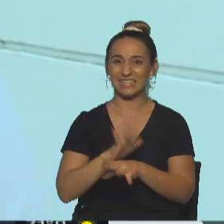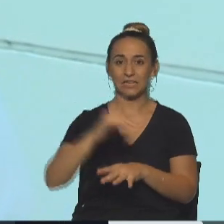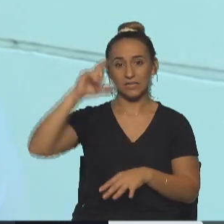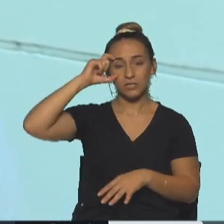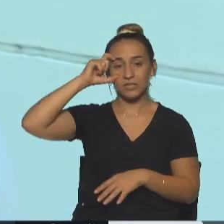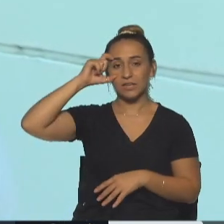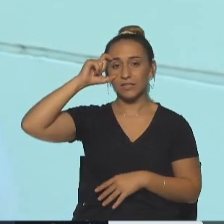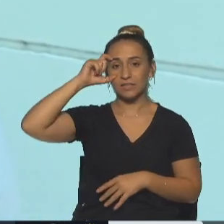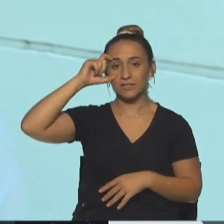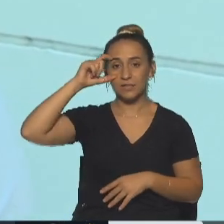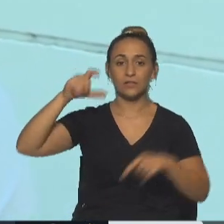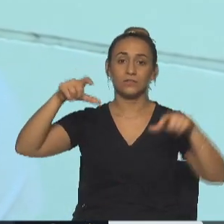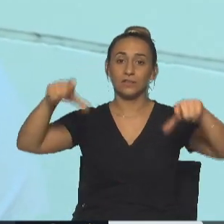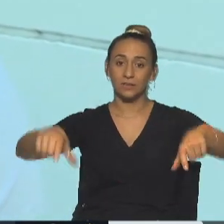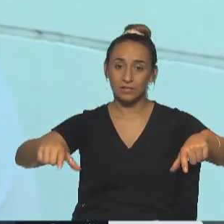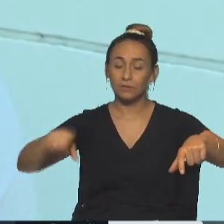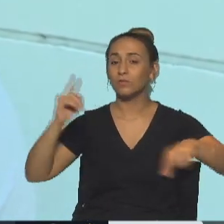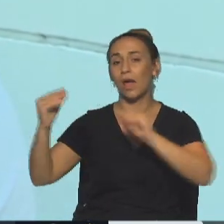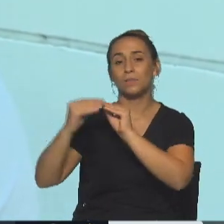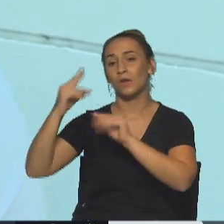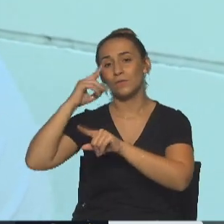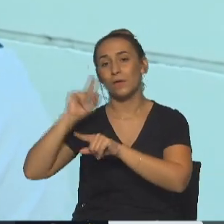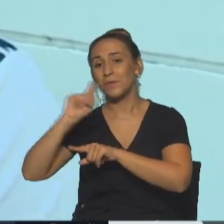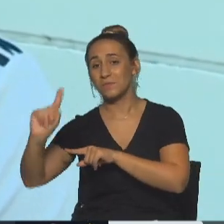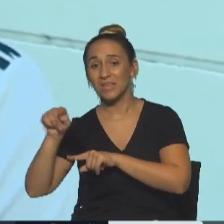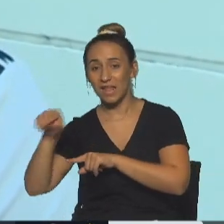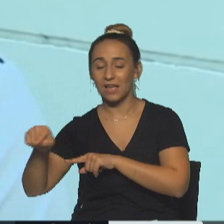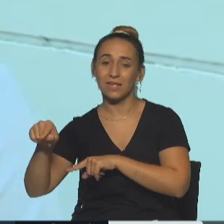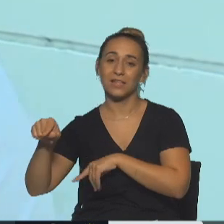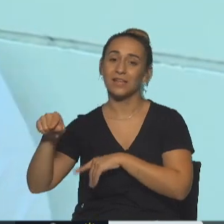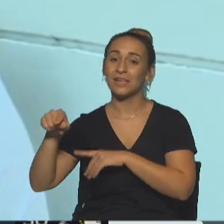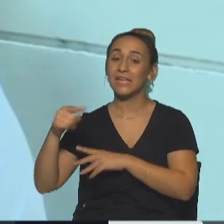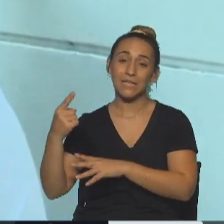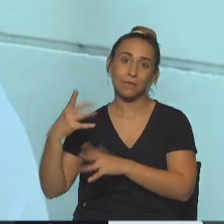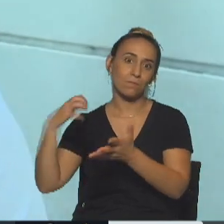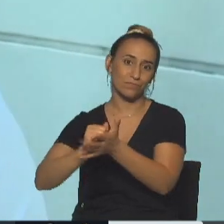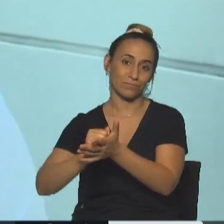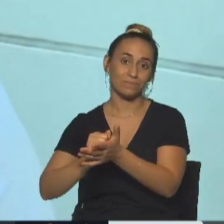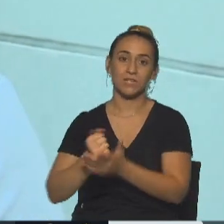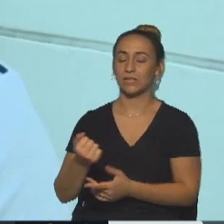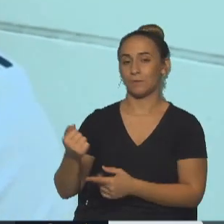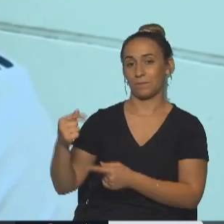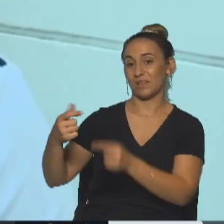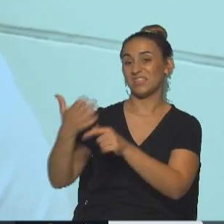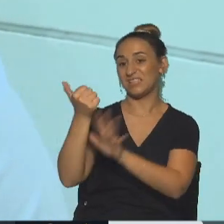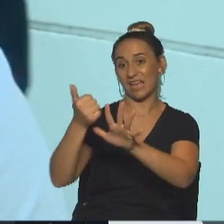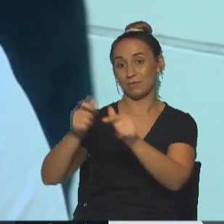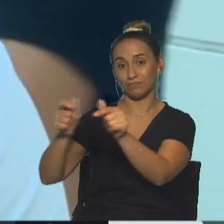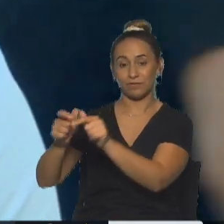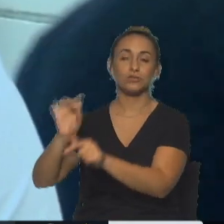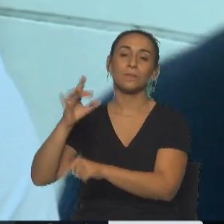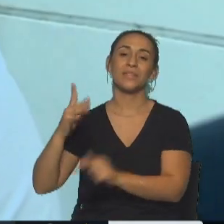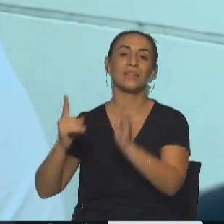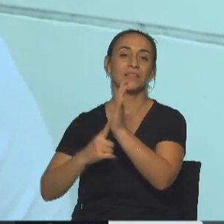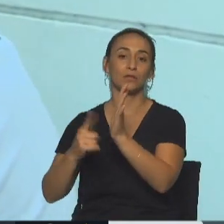Y consiguió un amigo que le tocó el 9.000 y pudo conseguir las 6. Ah, bueno, ¿y las pudiste venir a buscar vos? Las retiré yo, sí. Solamente el titular, el que las